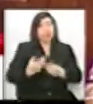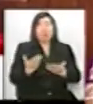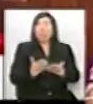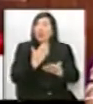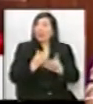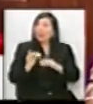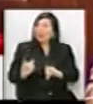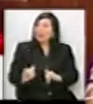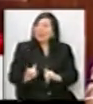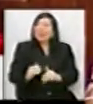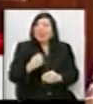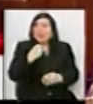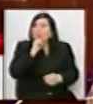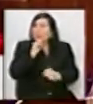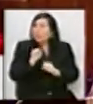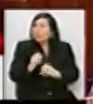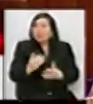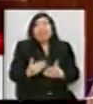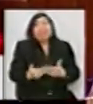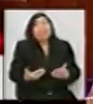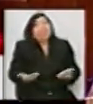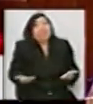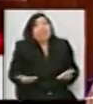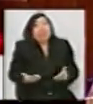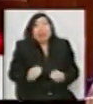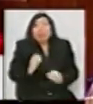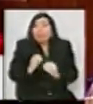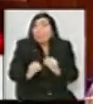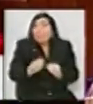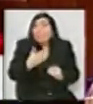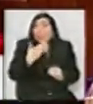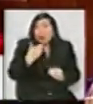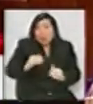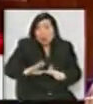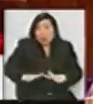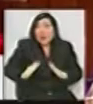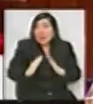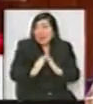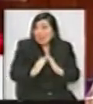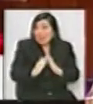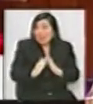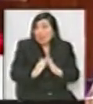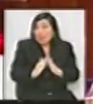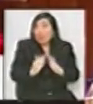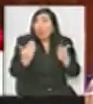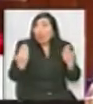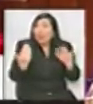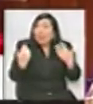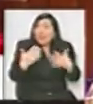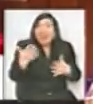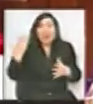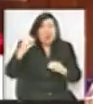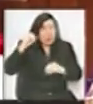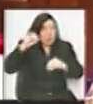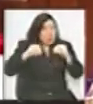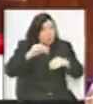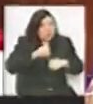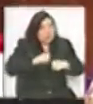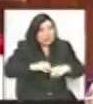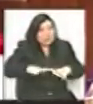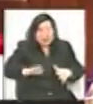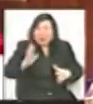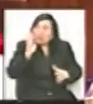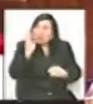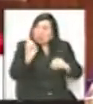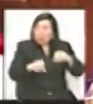desastre es decir intentar reforzar o mejorar su pequeña vivienda donde ya ocurrió el desastre para ver si